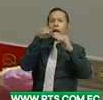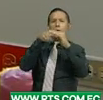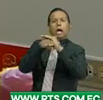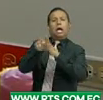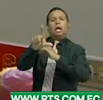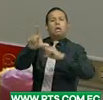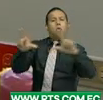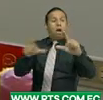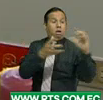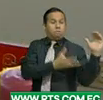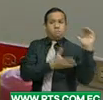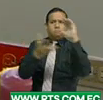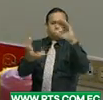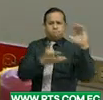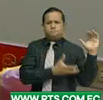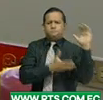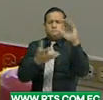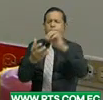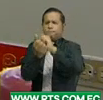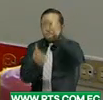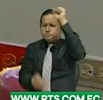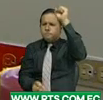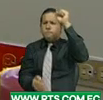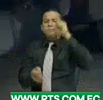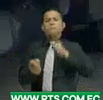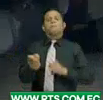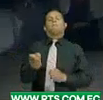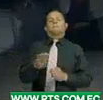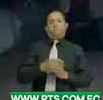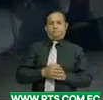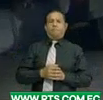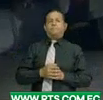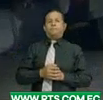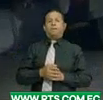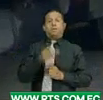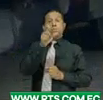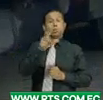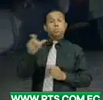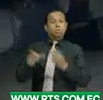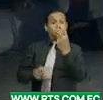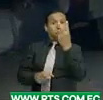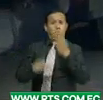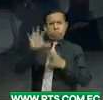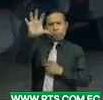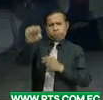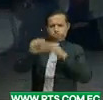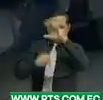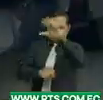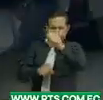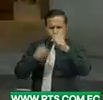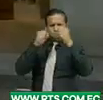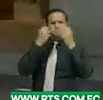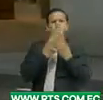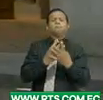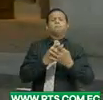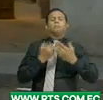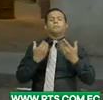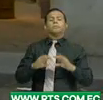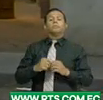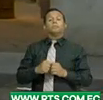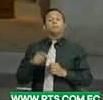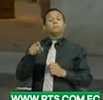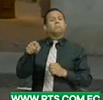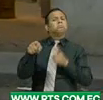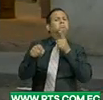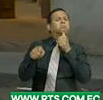sustraído y robado, producto del asalto en carretera de este vehículo. Dos personas fueron detenidas al interior de la bodega. Según se conoció,